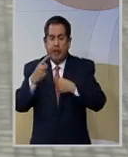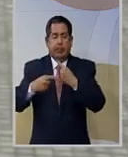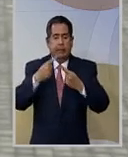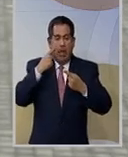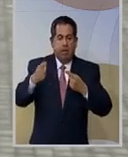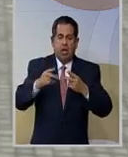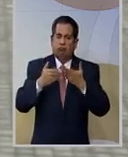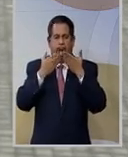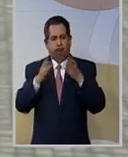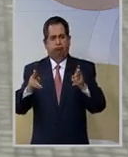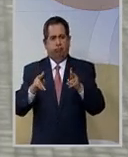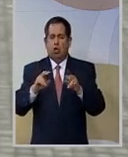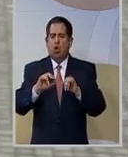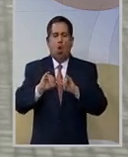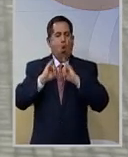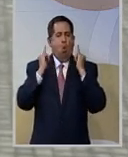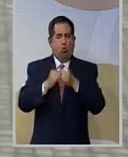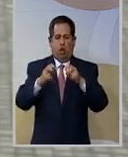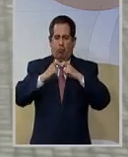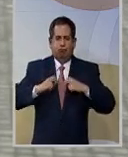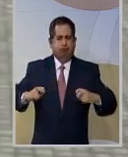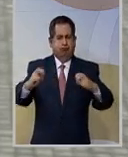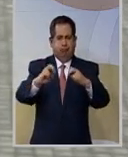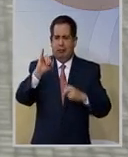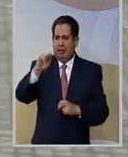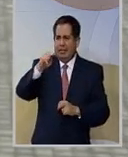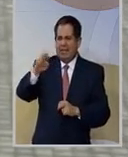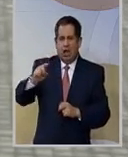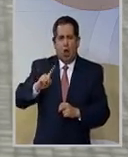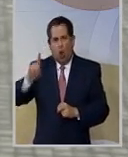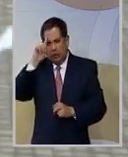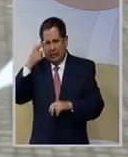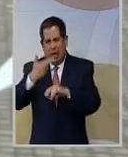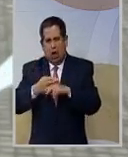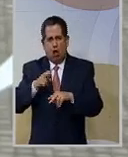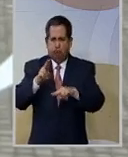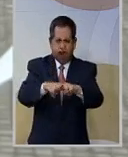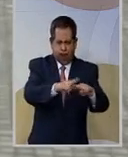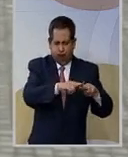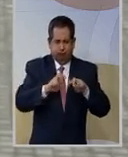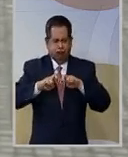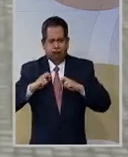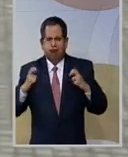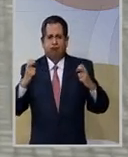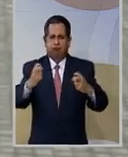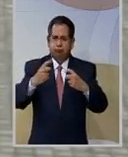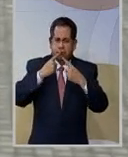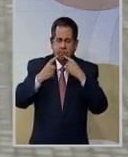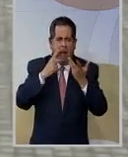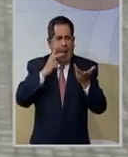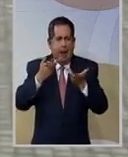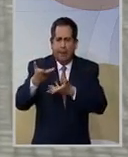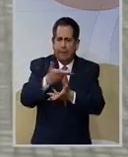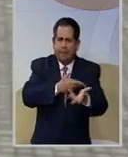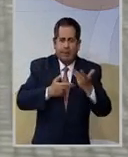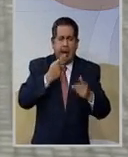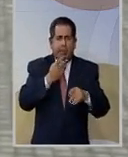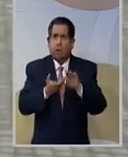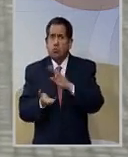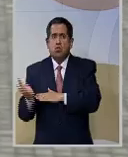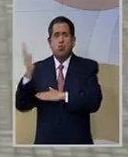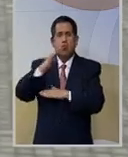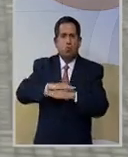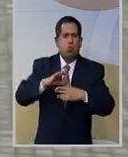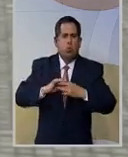esta sesión de Consejo General del Instituto Nacional Electoral para hacer un balance de lo que fue esta jornada electoral en